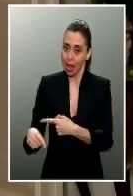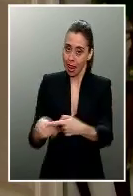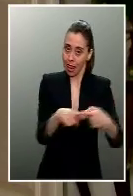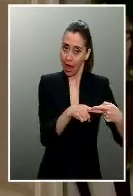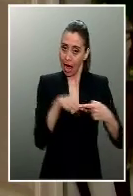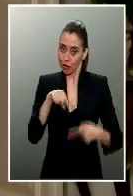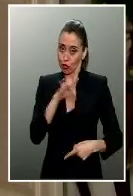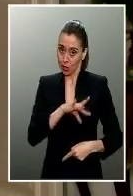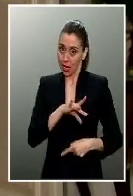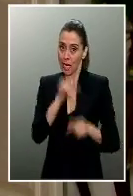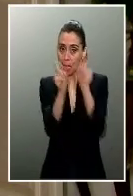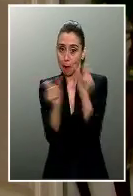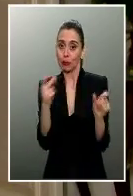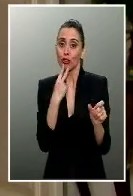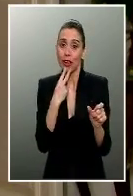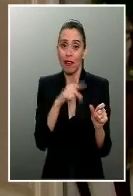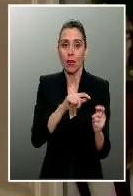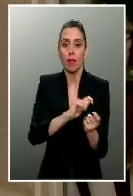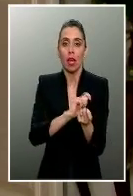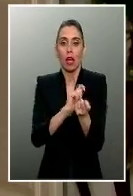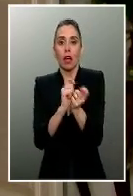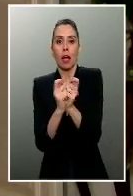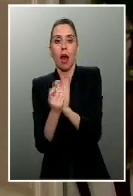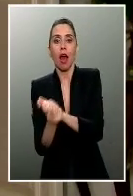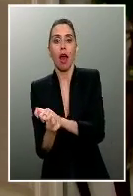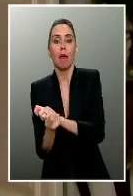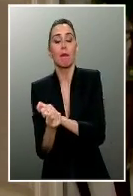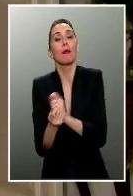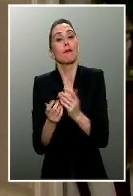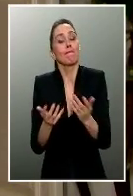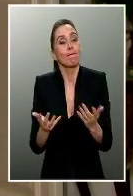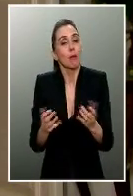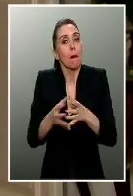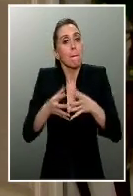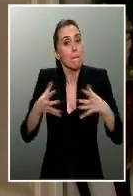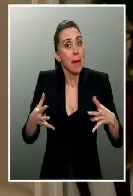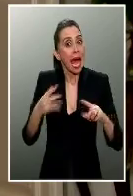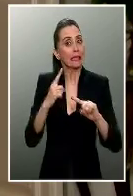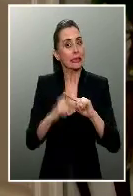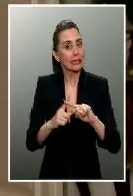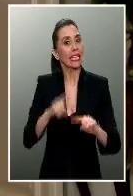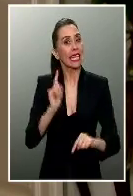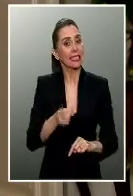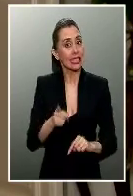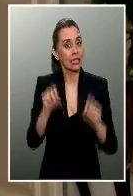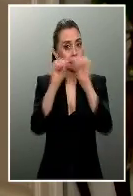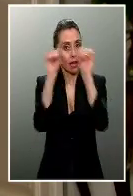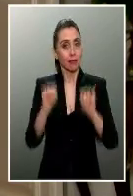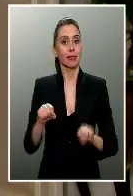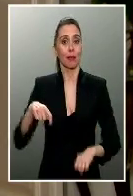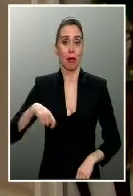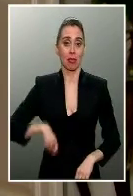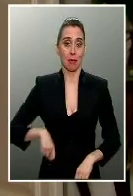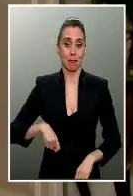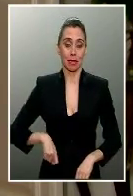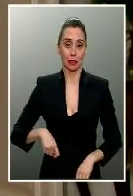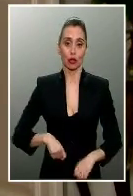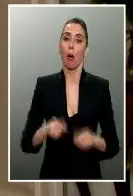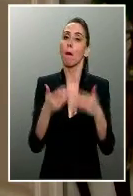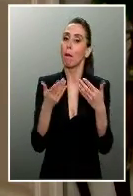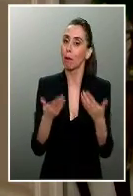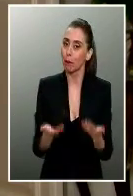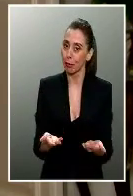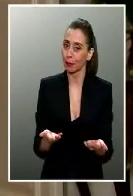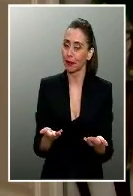su demografía va cambiando y eso supondrá cada vez mayores exigencias del sistema de pensiones por